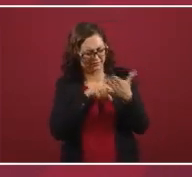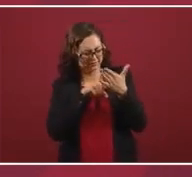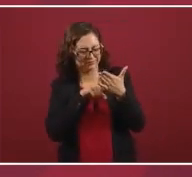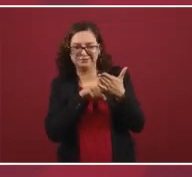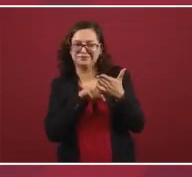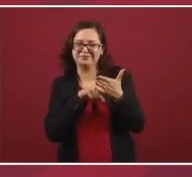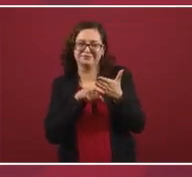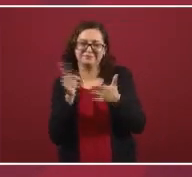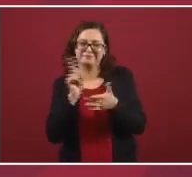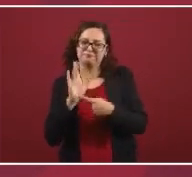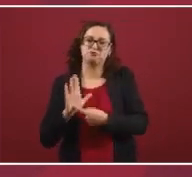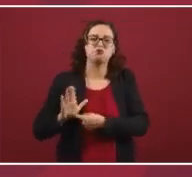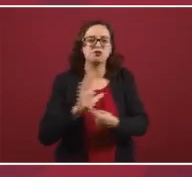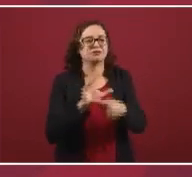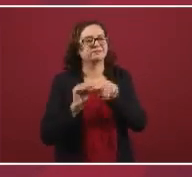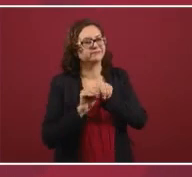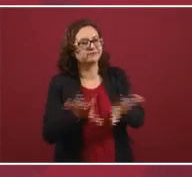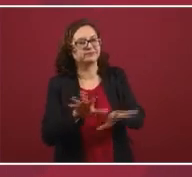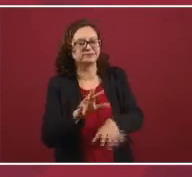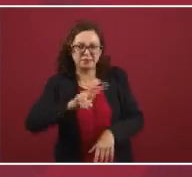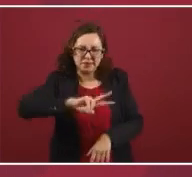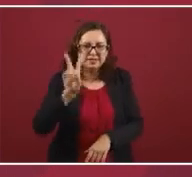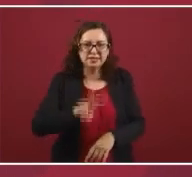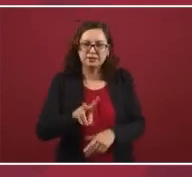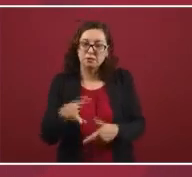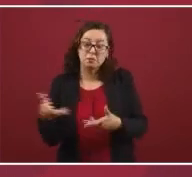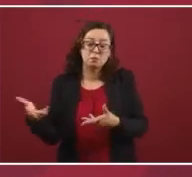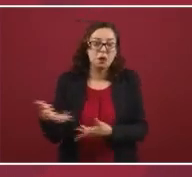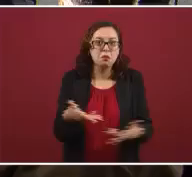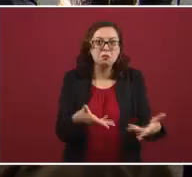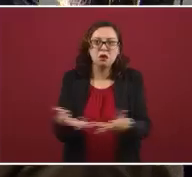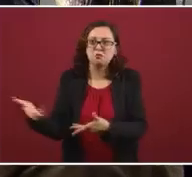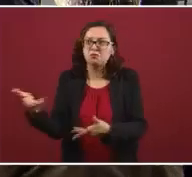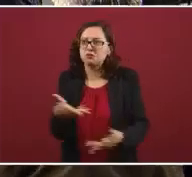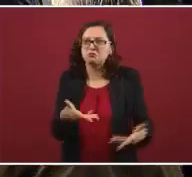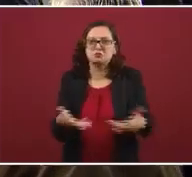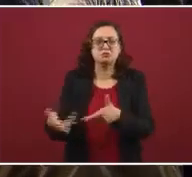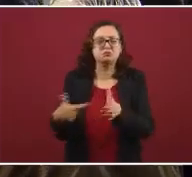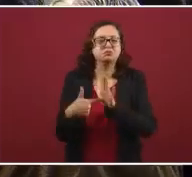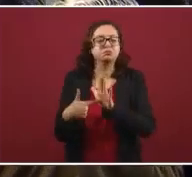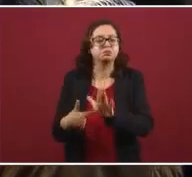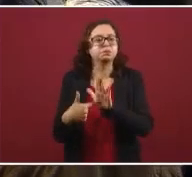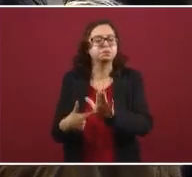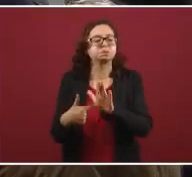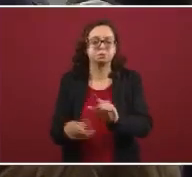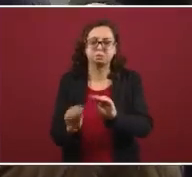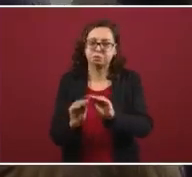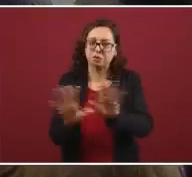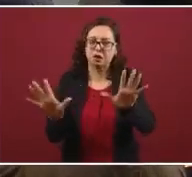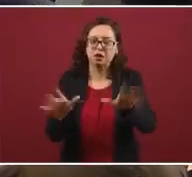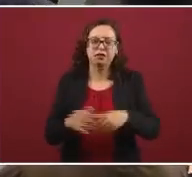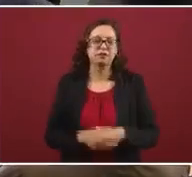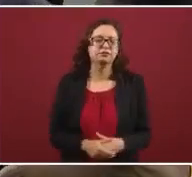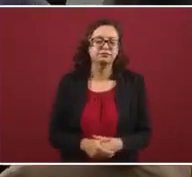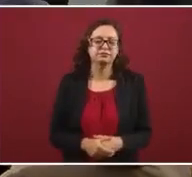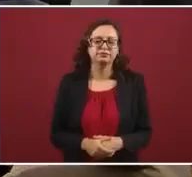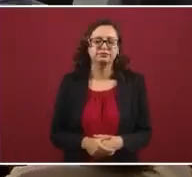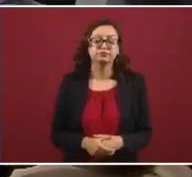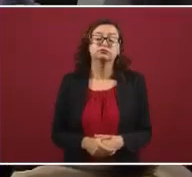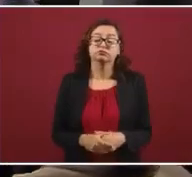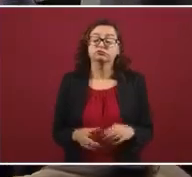se aclara, se termina aclarando todo. Entonces, sí es un buen tema,